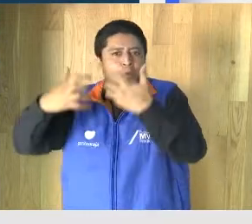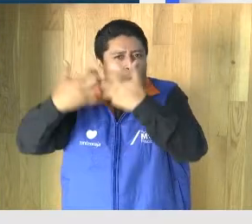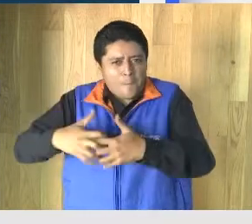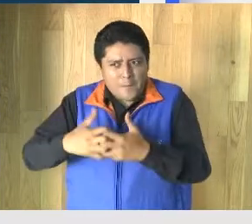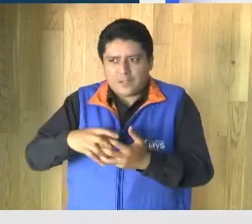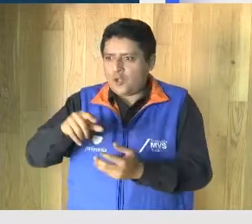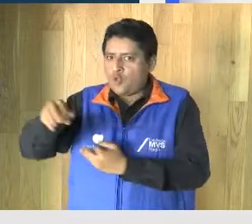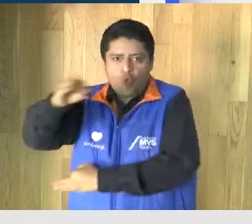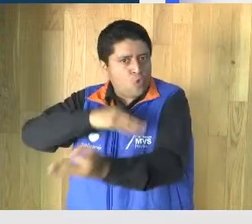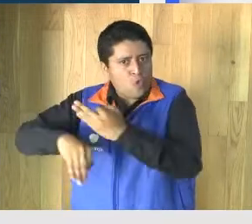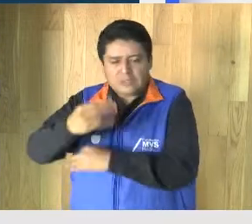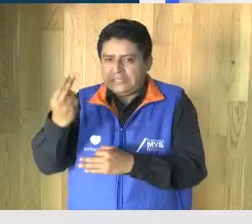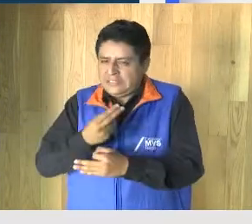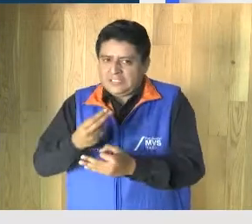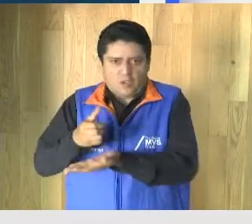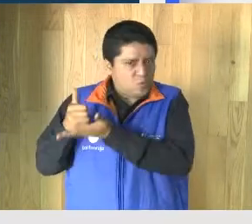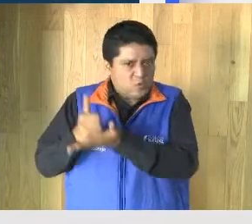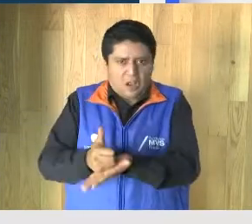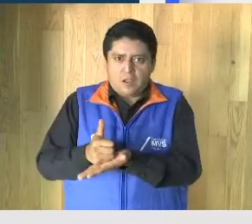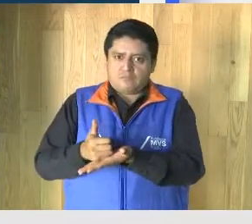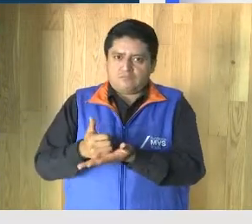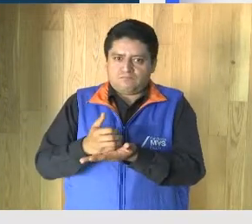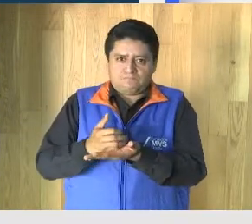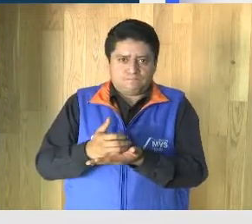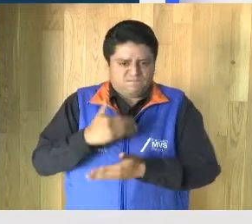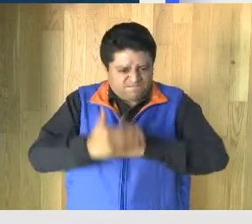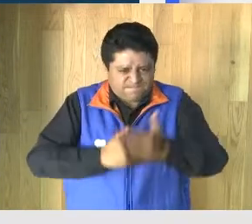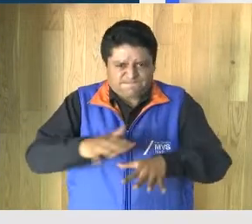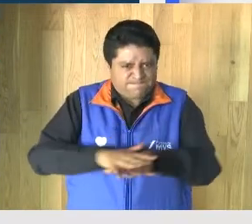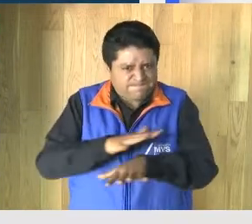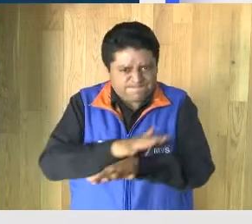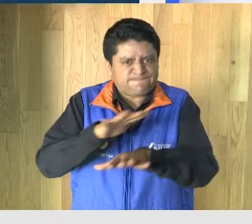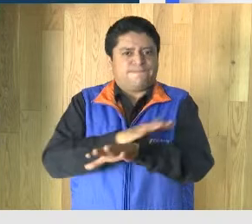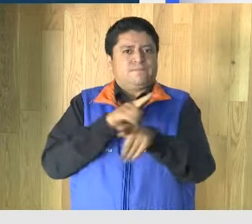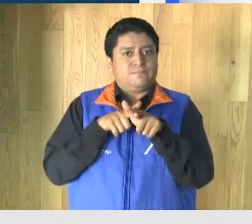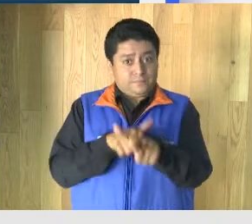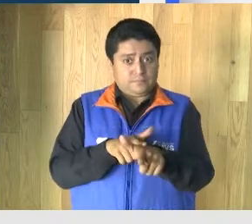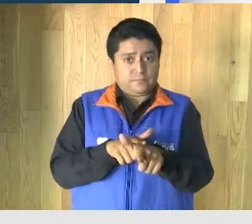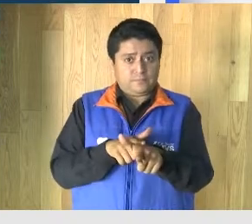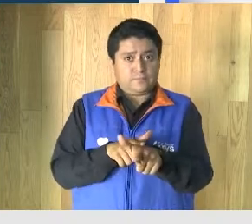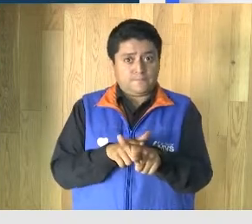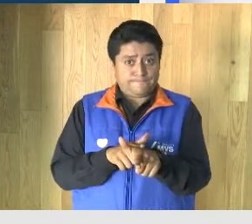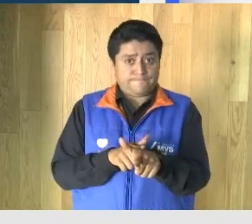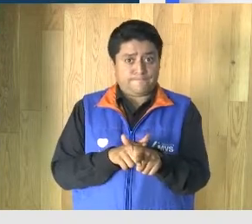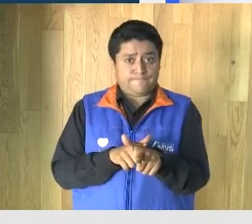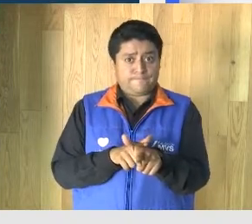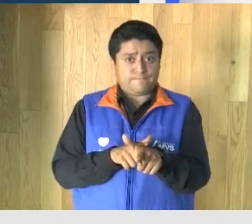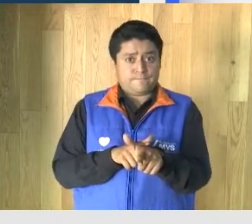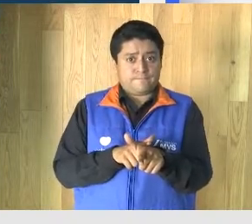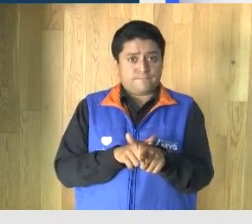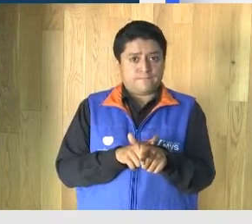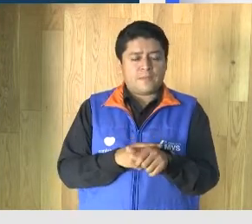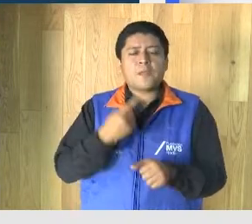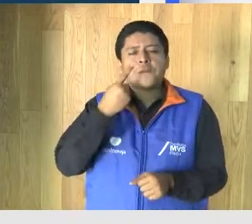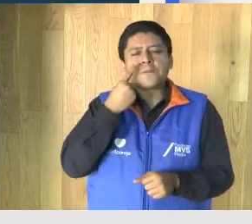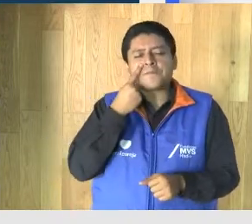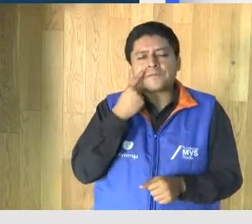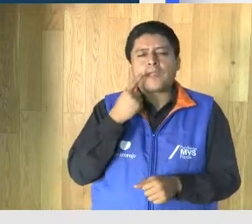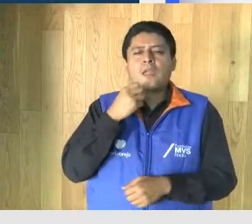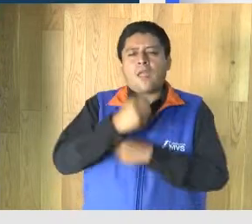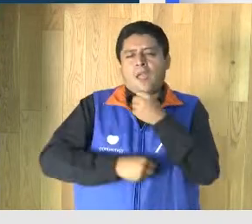y sus alianzas, ¿no? Aquí, muy interesante ver también, si vemos en la progresión de los Objetivos de Desarrollo Sostenible